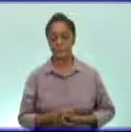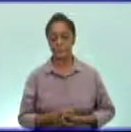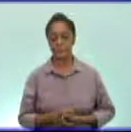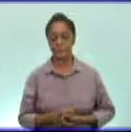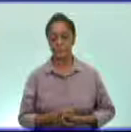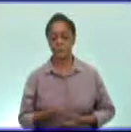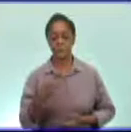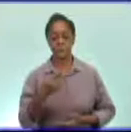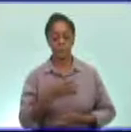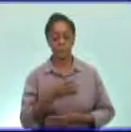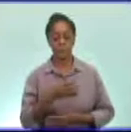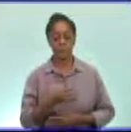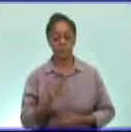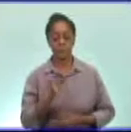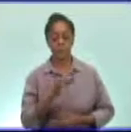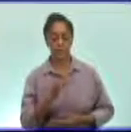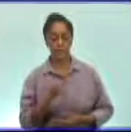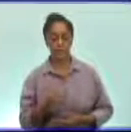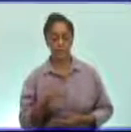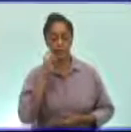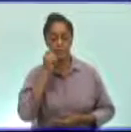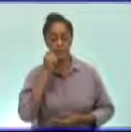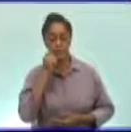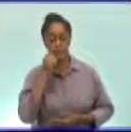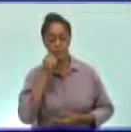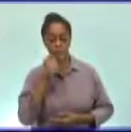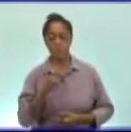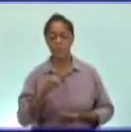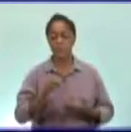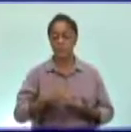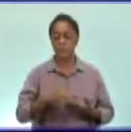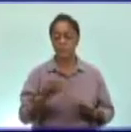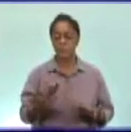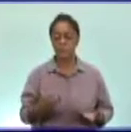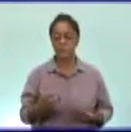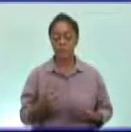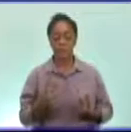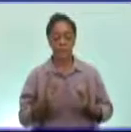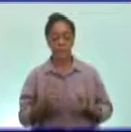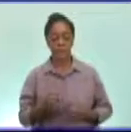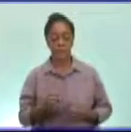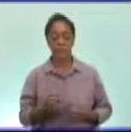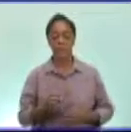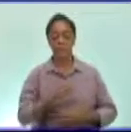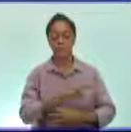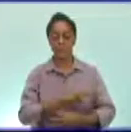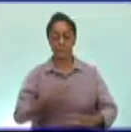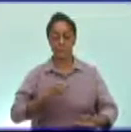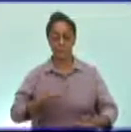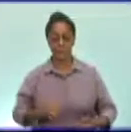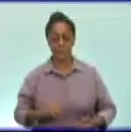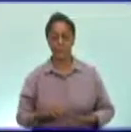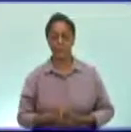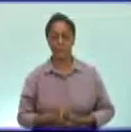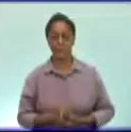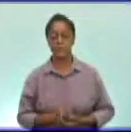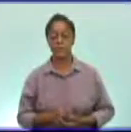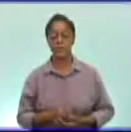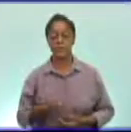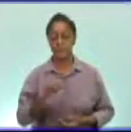Un pez, la mosca y el hombre pertenecen al reino de los animales y